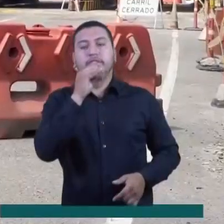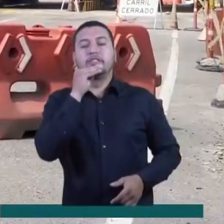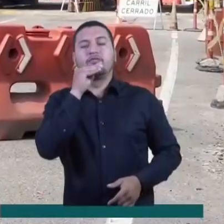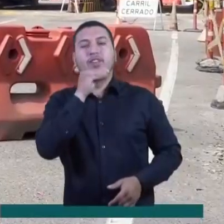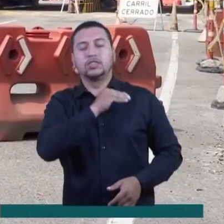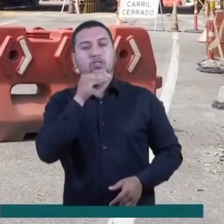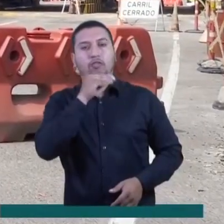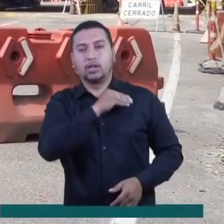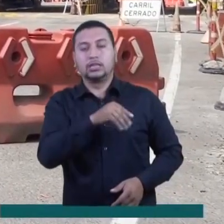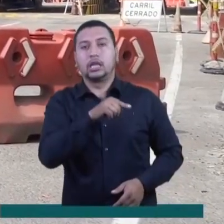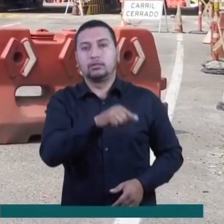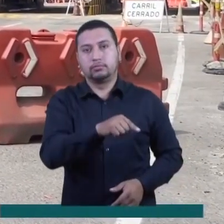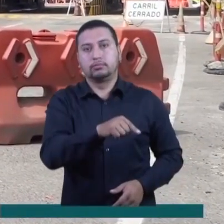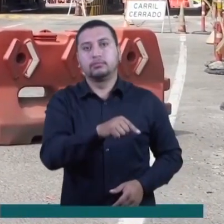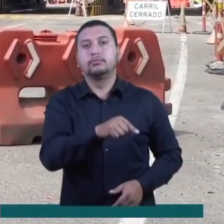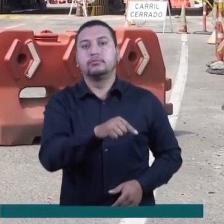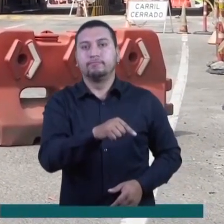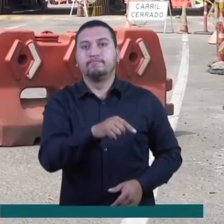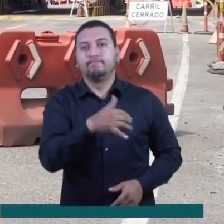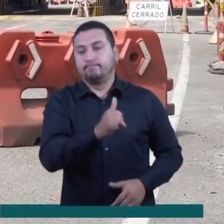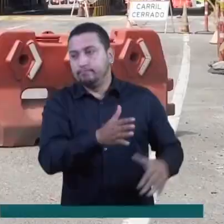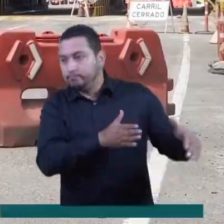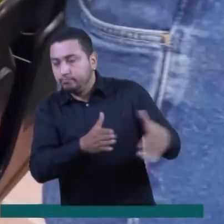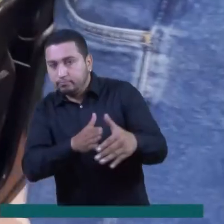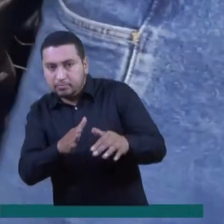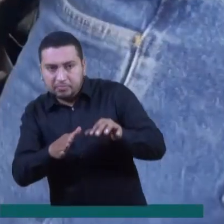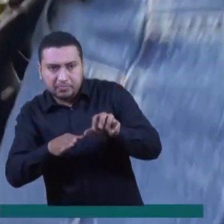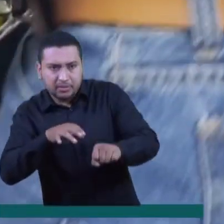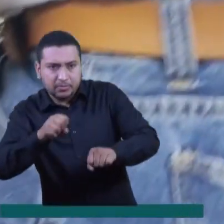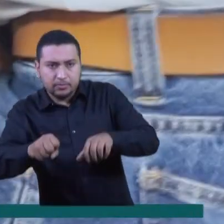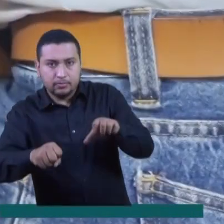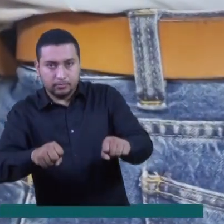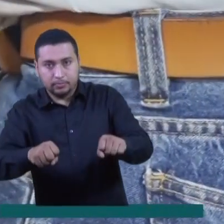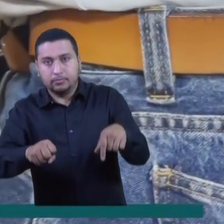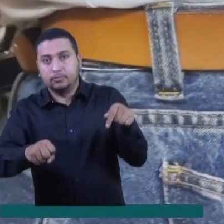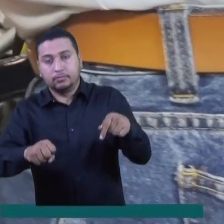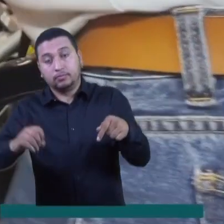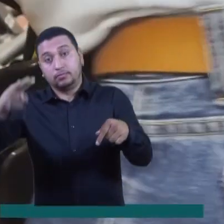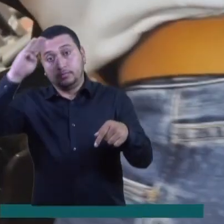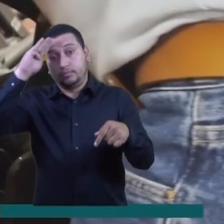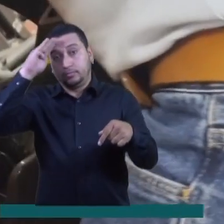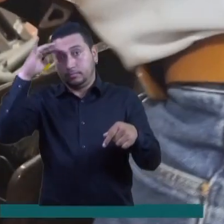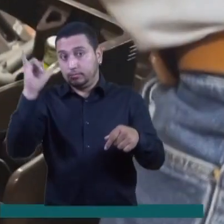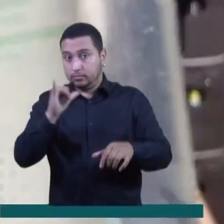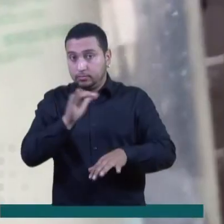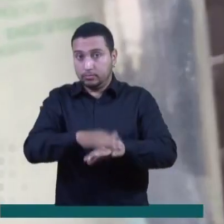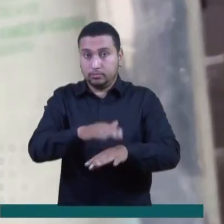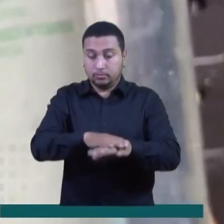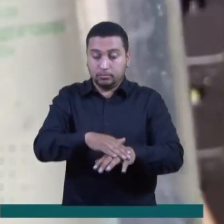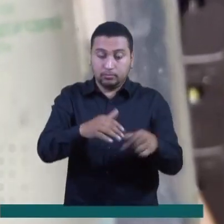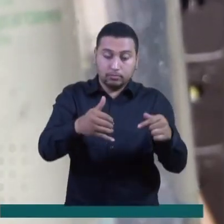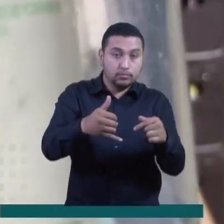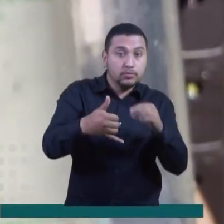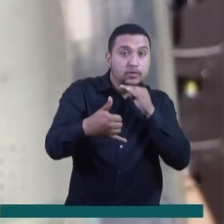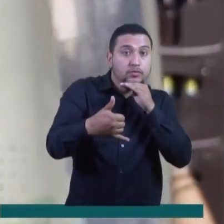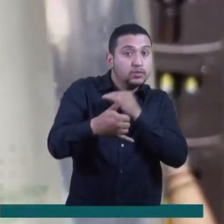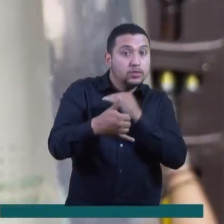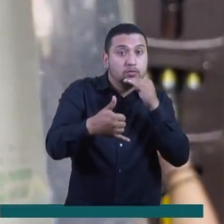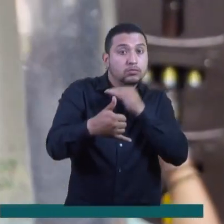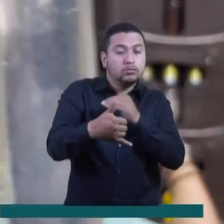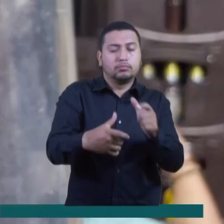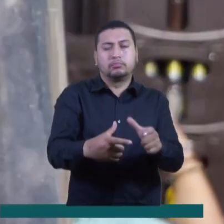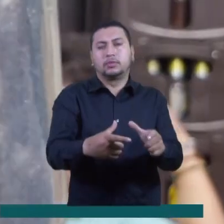controles constantes y sorpresivos se han desplegado de los corredores viales del departamento según las autoridades la adulteración y el